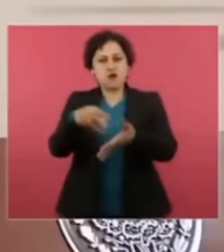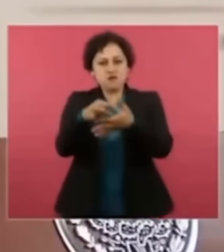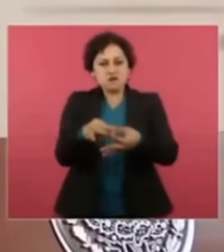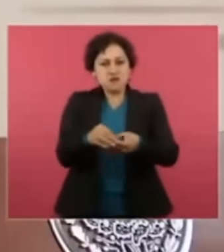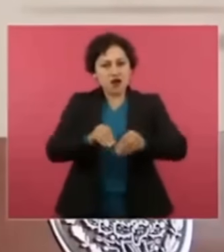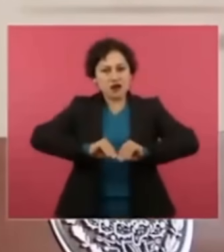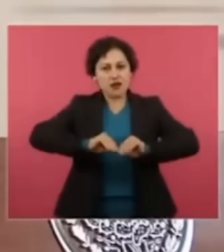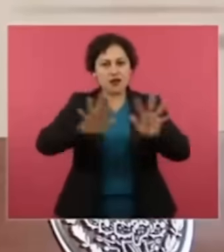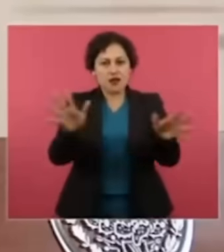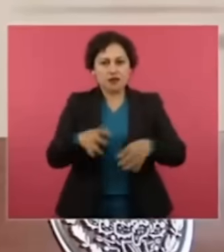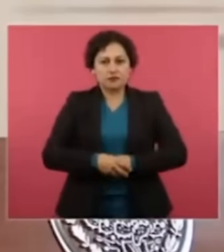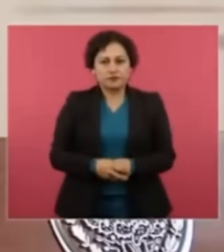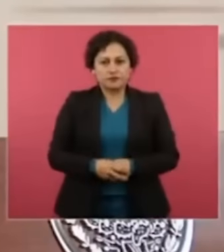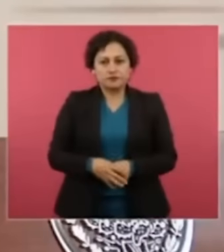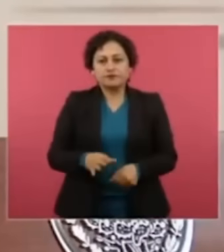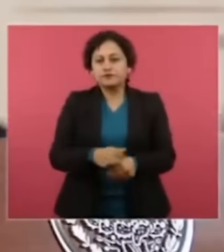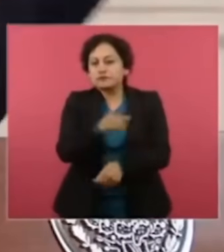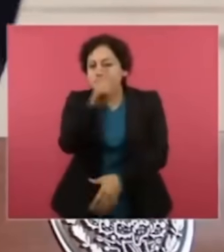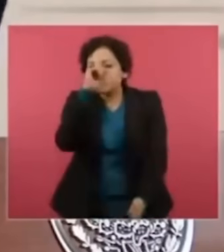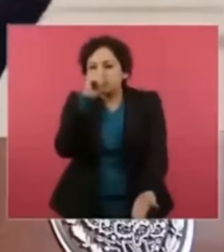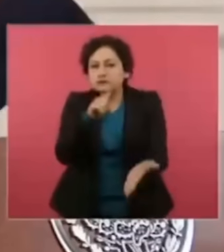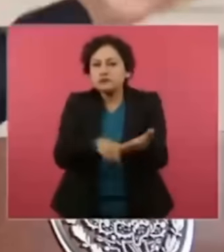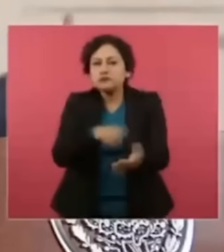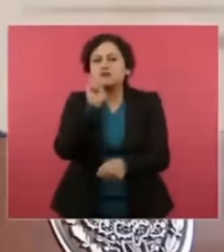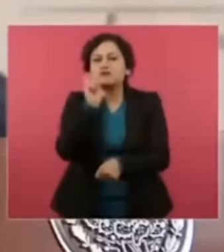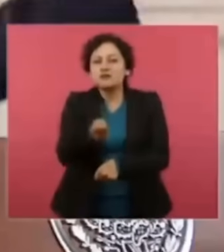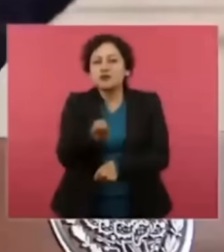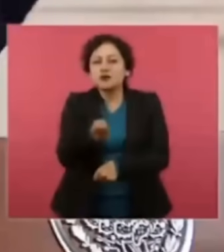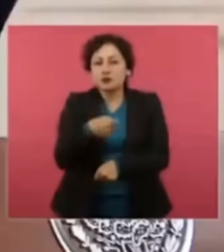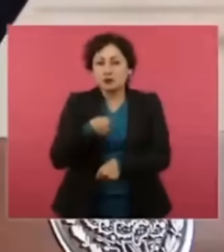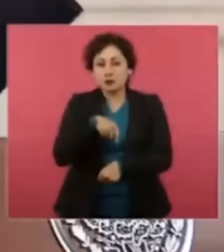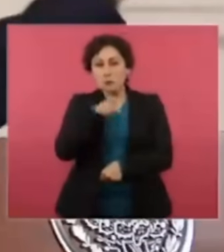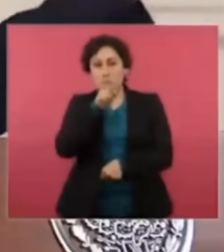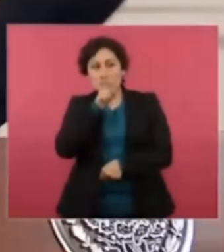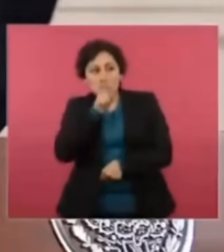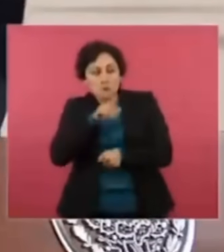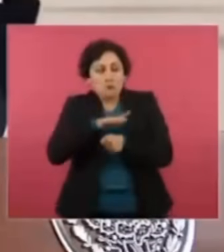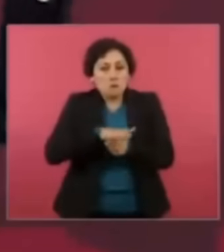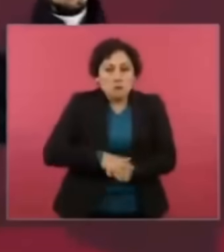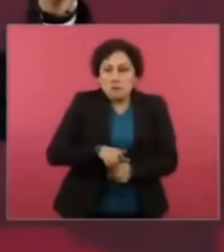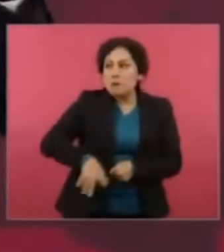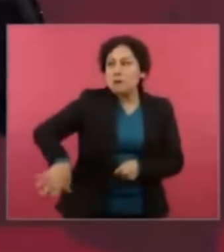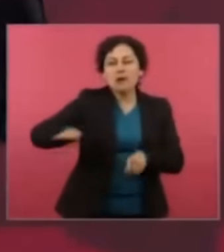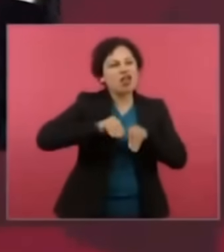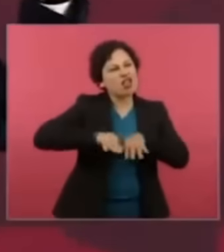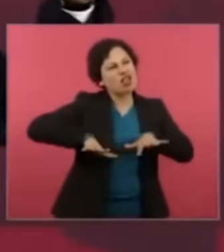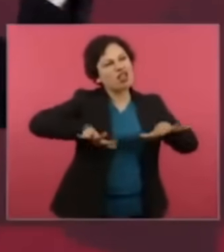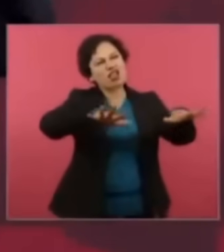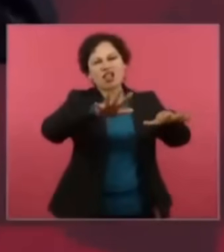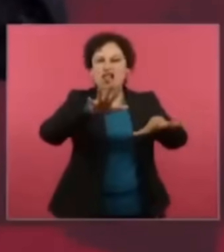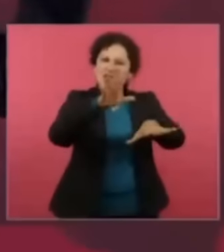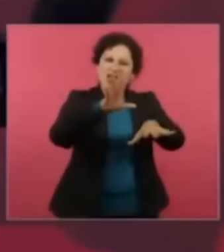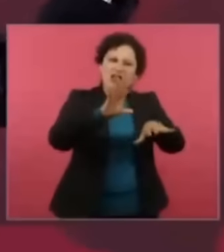no imagínense con toda la lanzada en televisión en radio en los periódicos